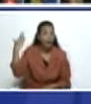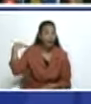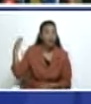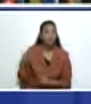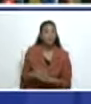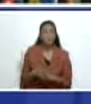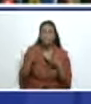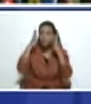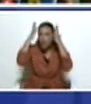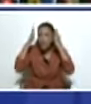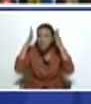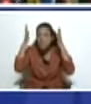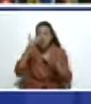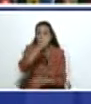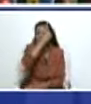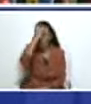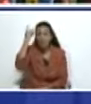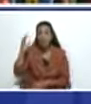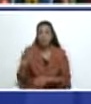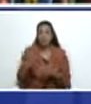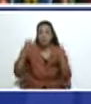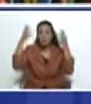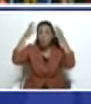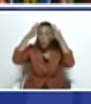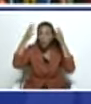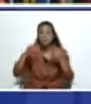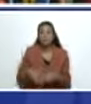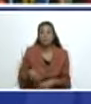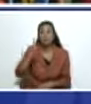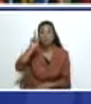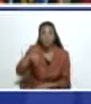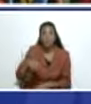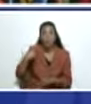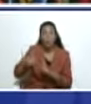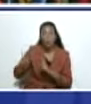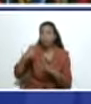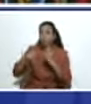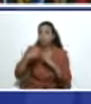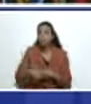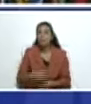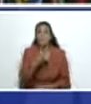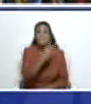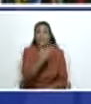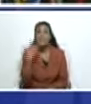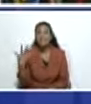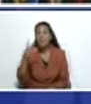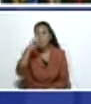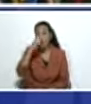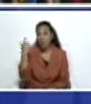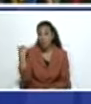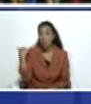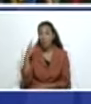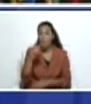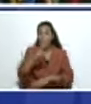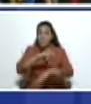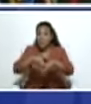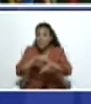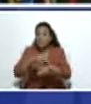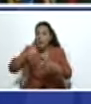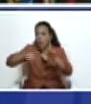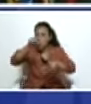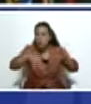Darío, Aristóbulo. Ahí estuvieron, estuvo Montezuma. Tenía 25 años, Eduardo Piñate también estuvo por